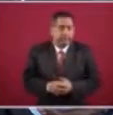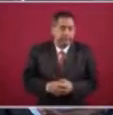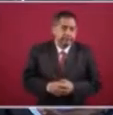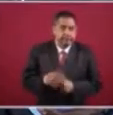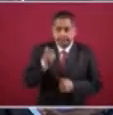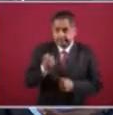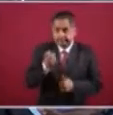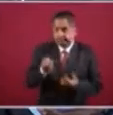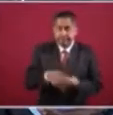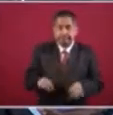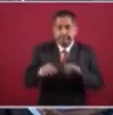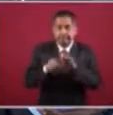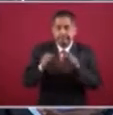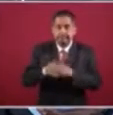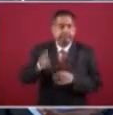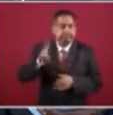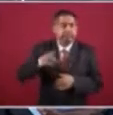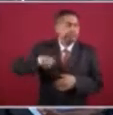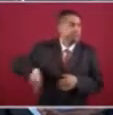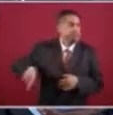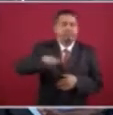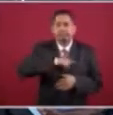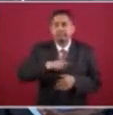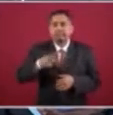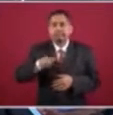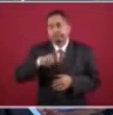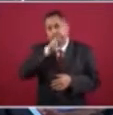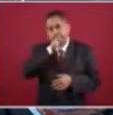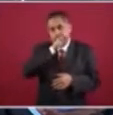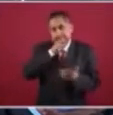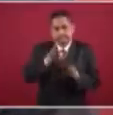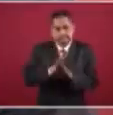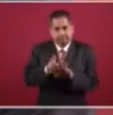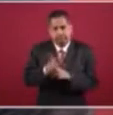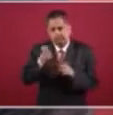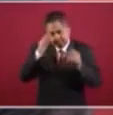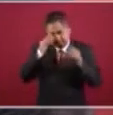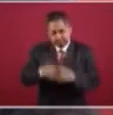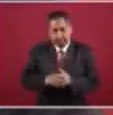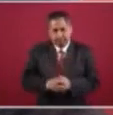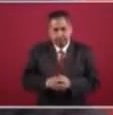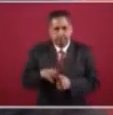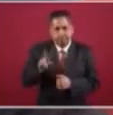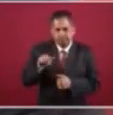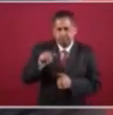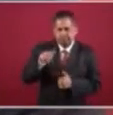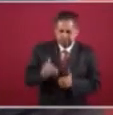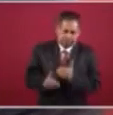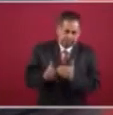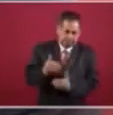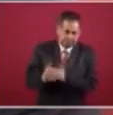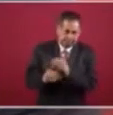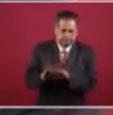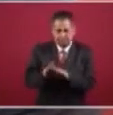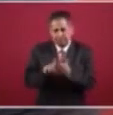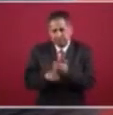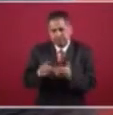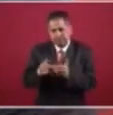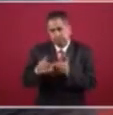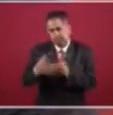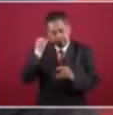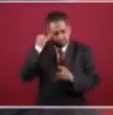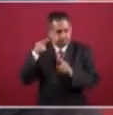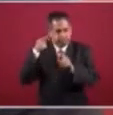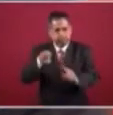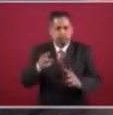más también le preocupa a los ciudadanos. Y vamos avanzando en ese